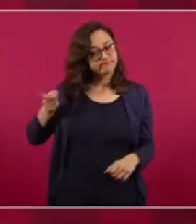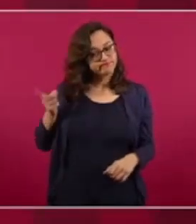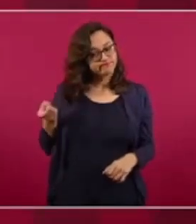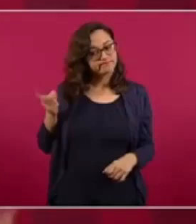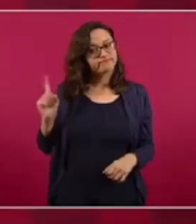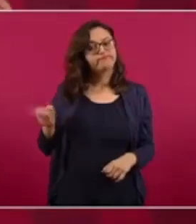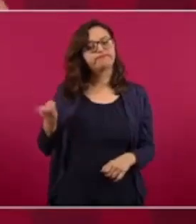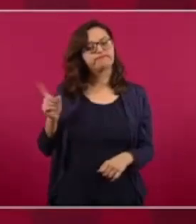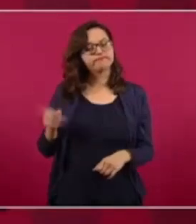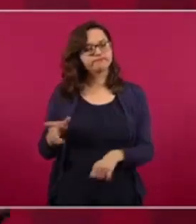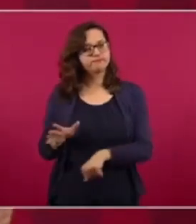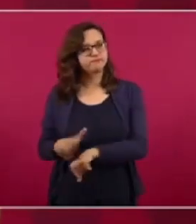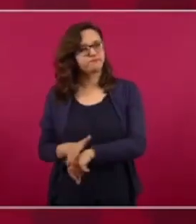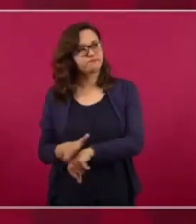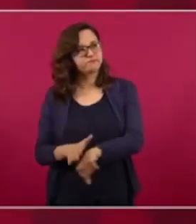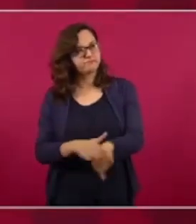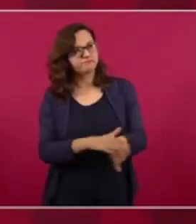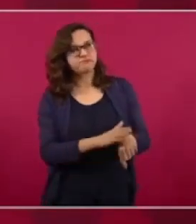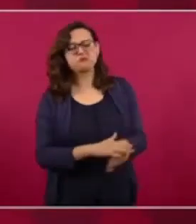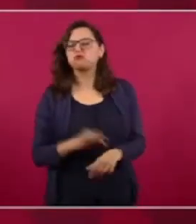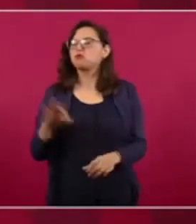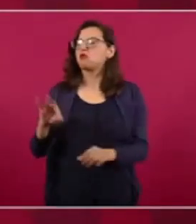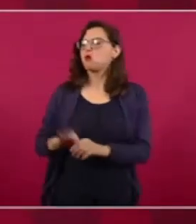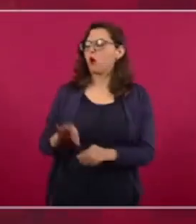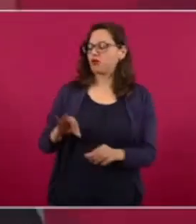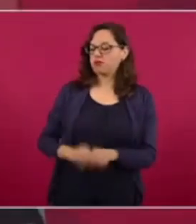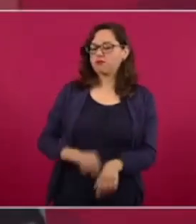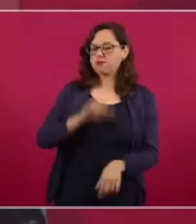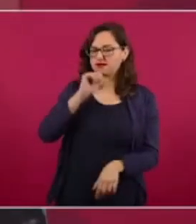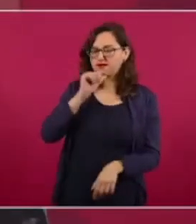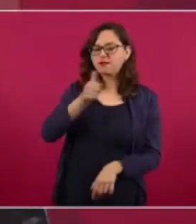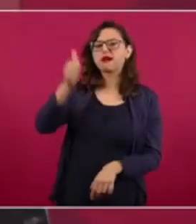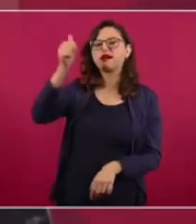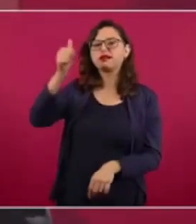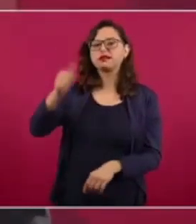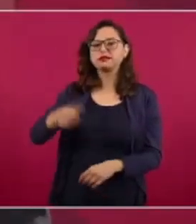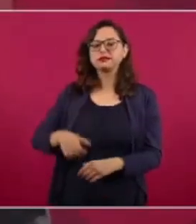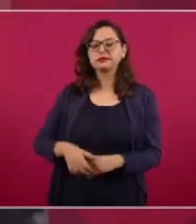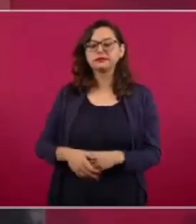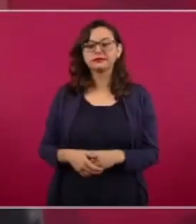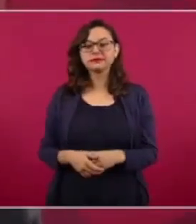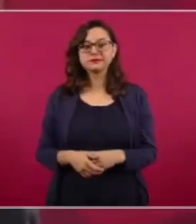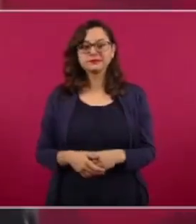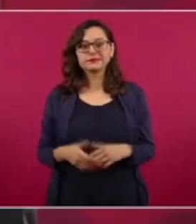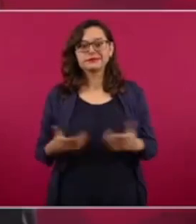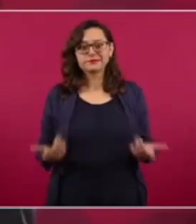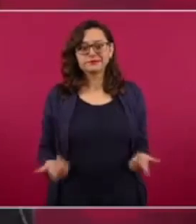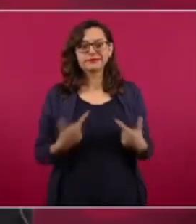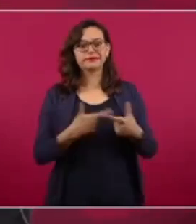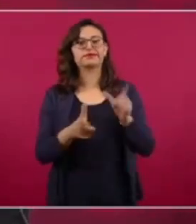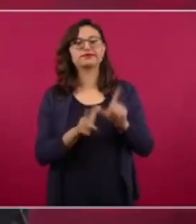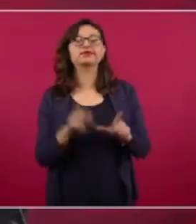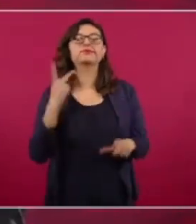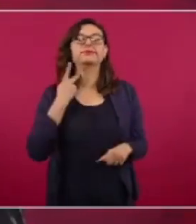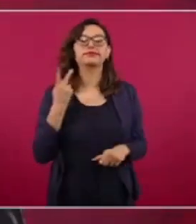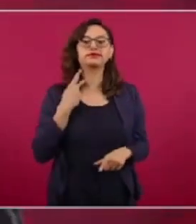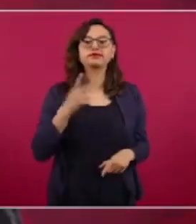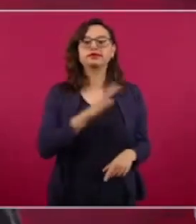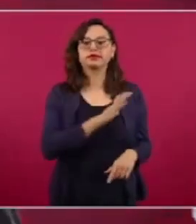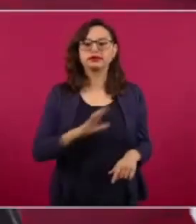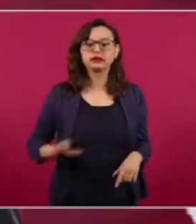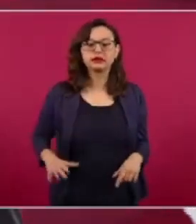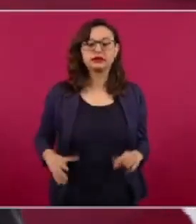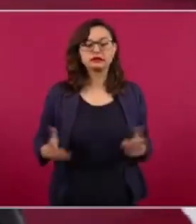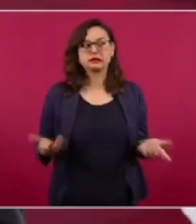llaman a no votar por partidos, por candidatos, y tienen mucha